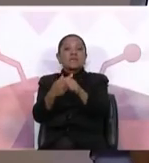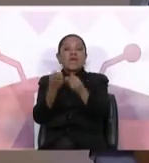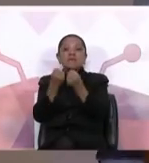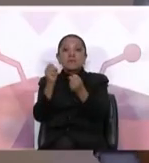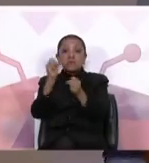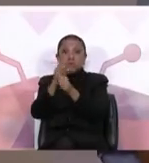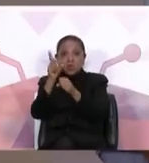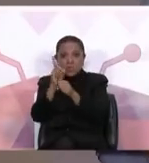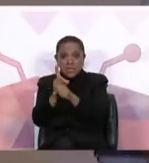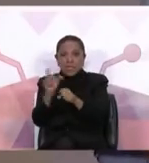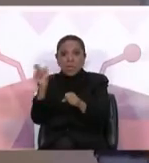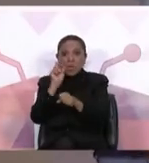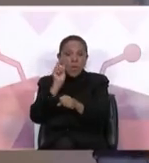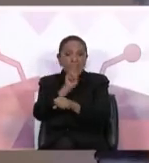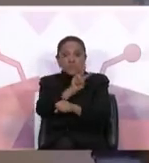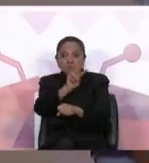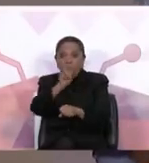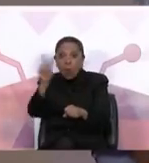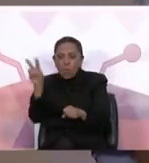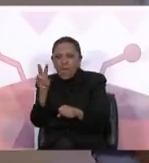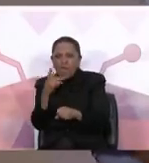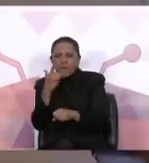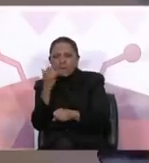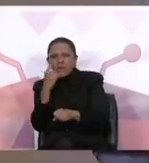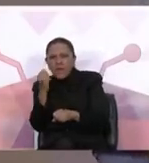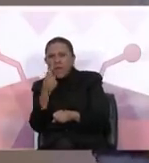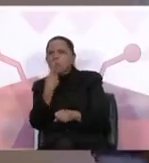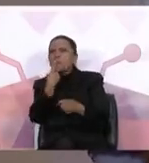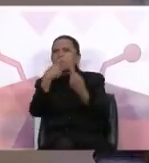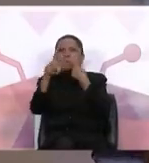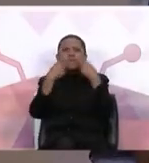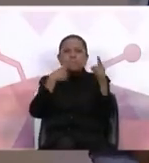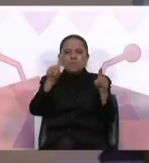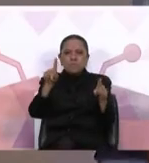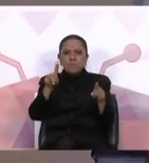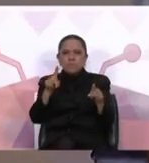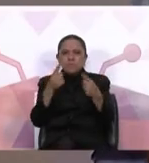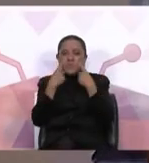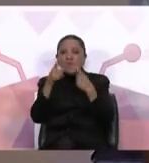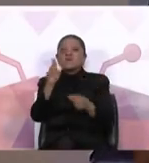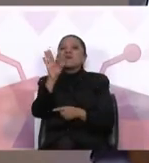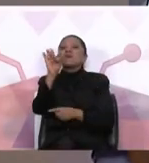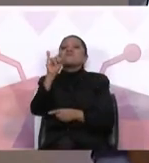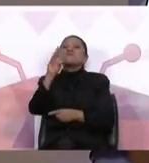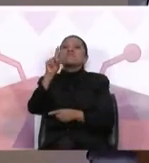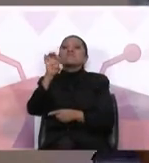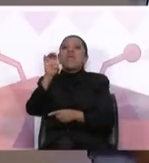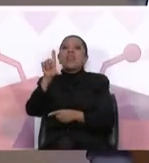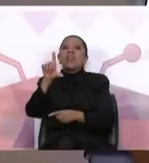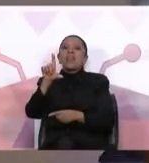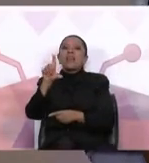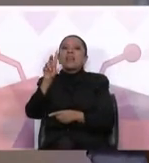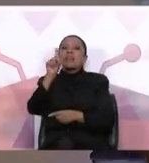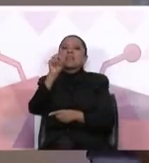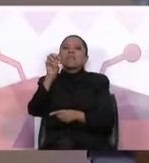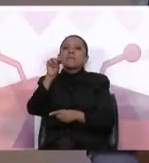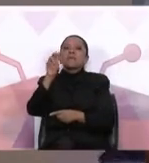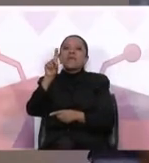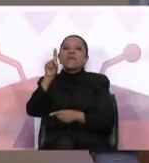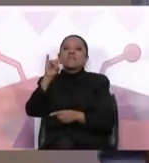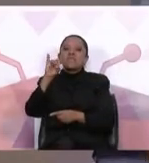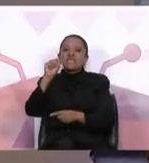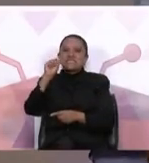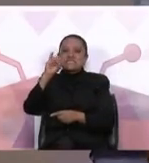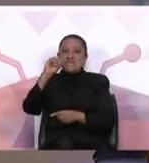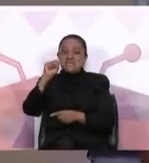anómalas denuncien fidel demédicis va a dar vida digna va a tener morelos en paz por